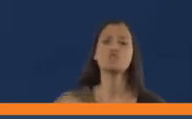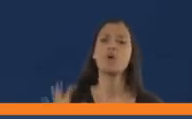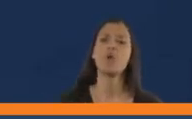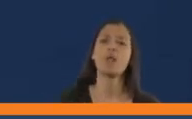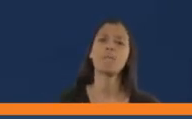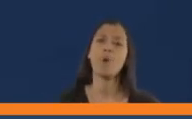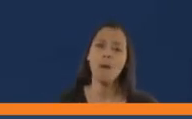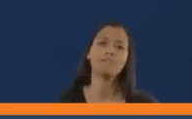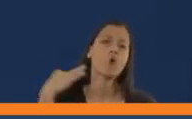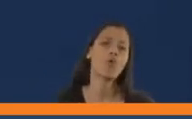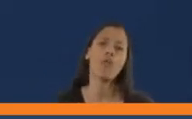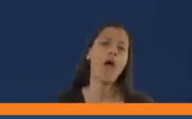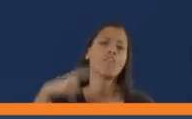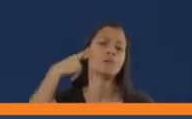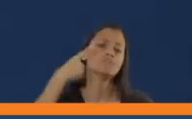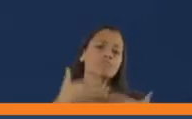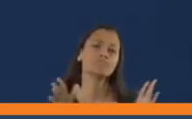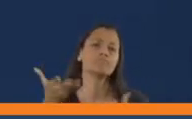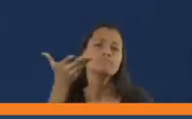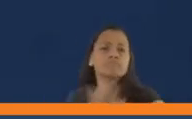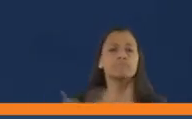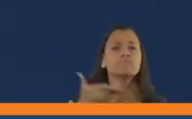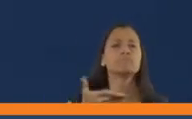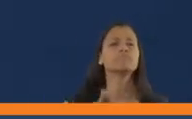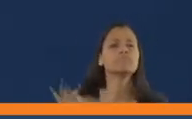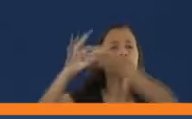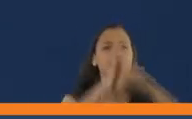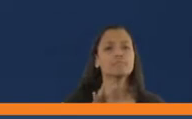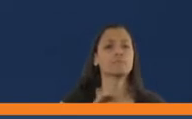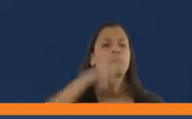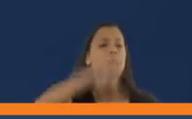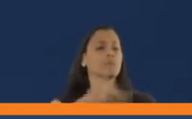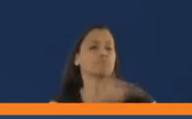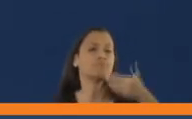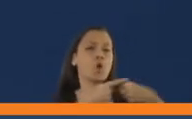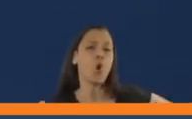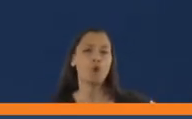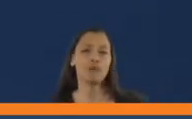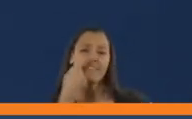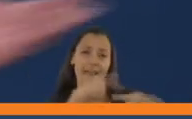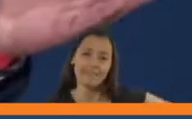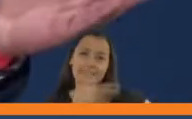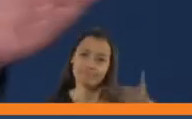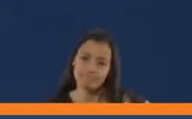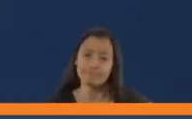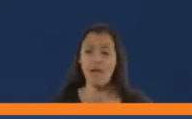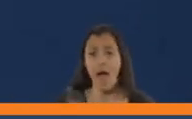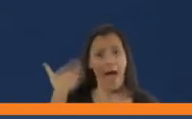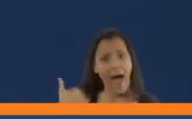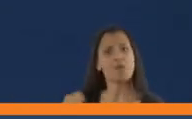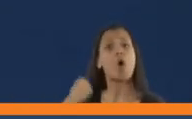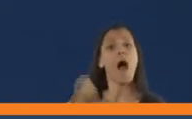de abrirse a de modo fraterno en pos de favorecer intereses comunes los años previos a su